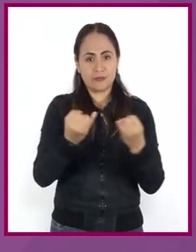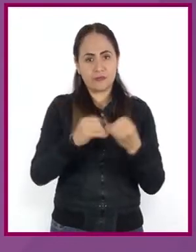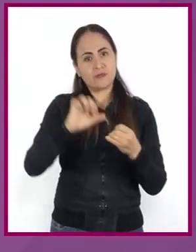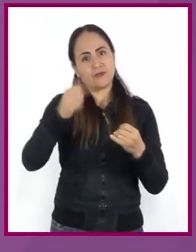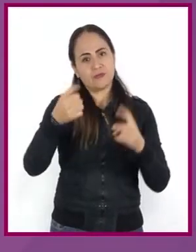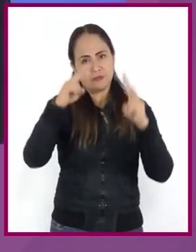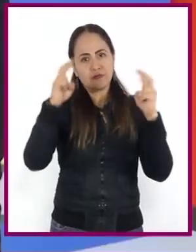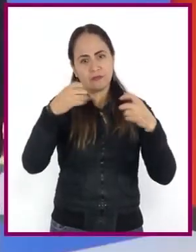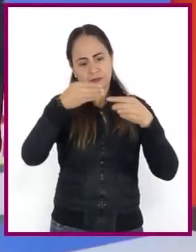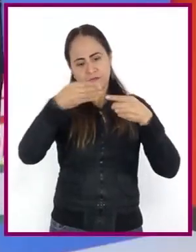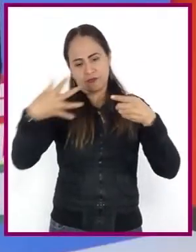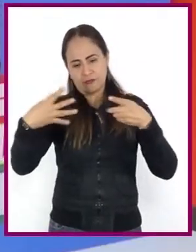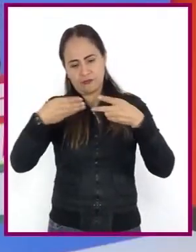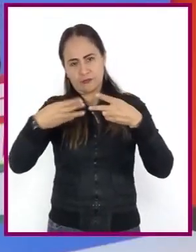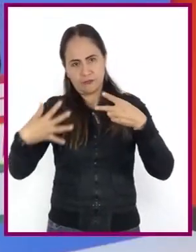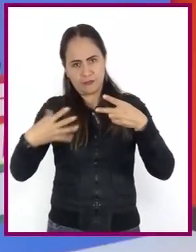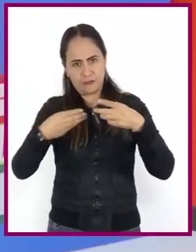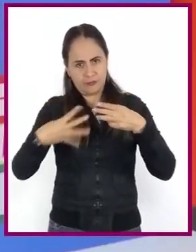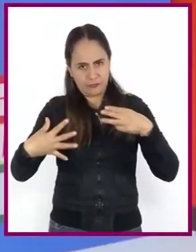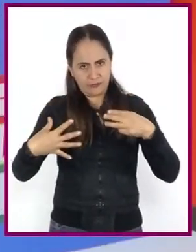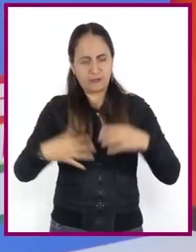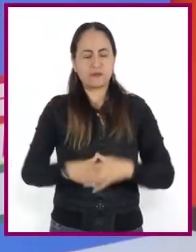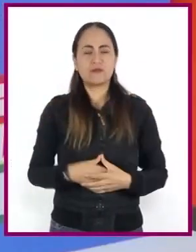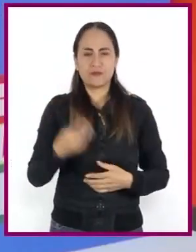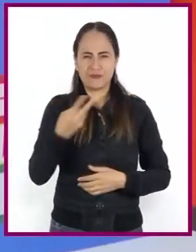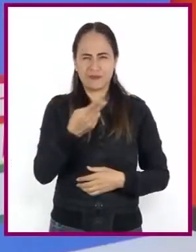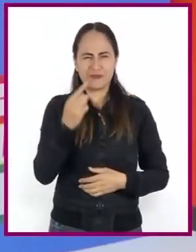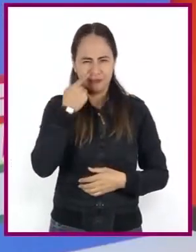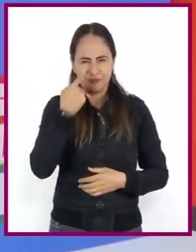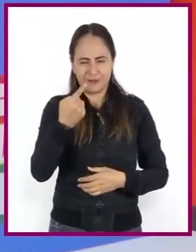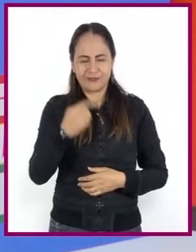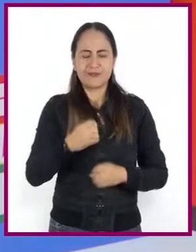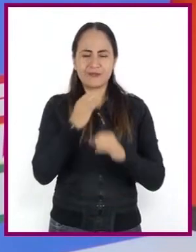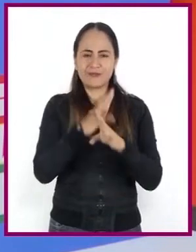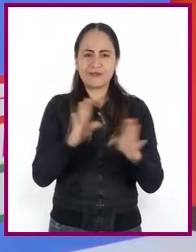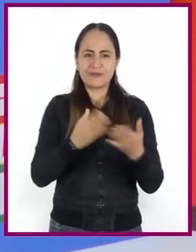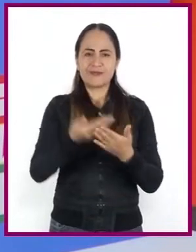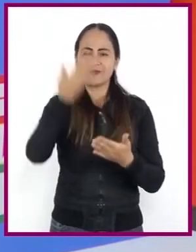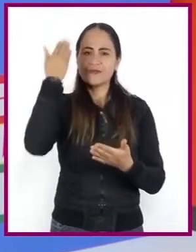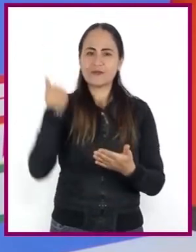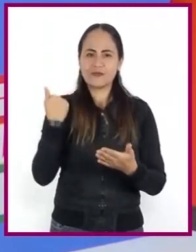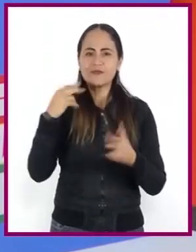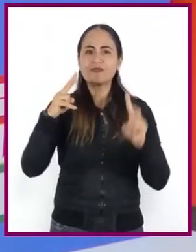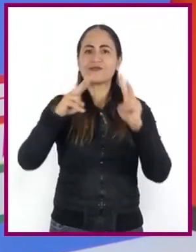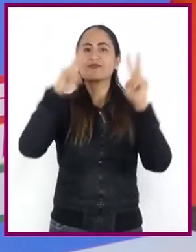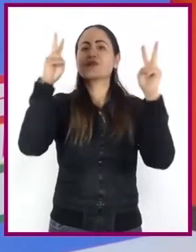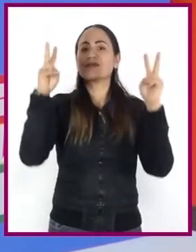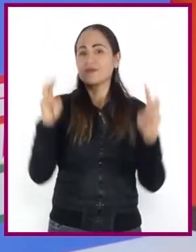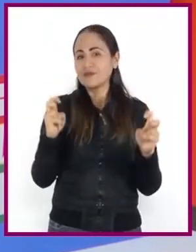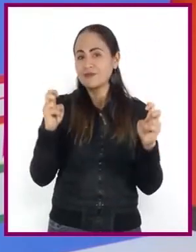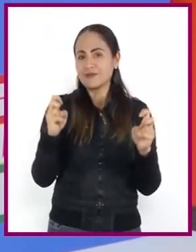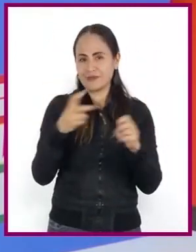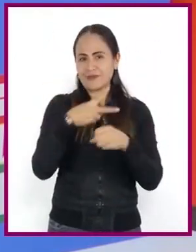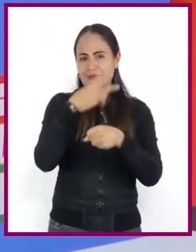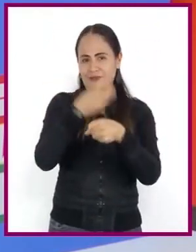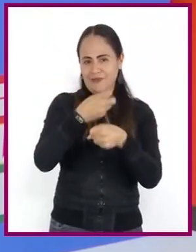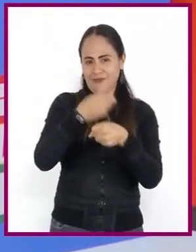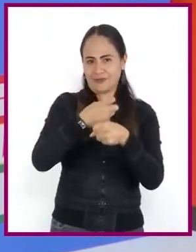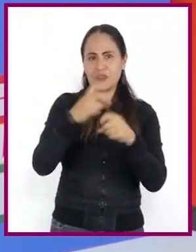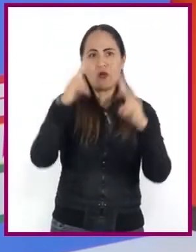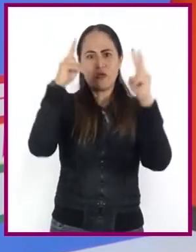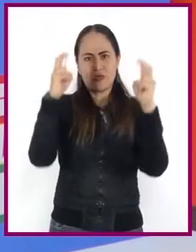temas. Como pueden observar, en la información anterior los subtítulos están relacionados con el